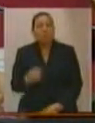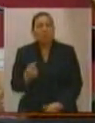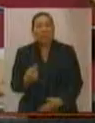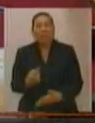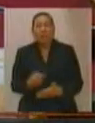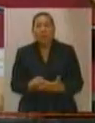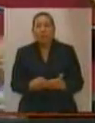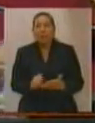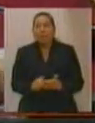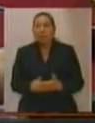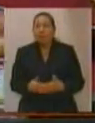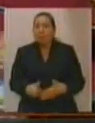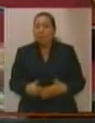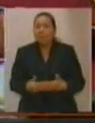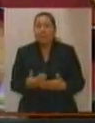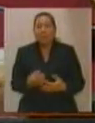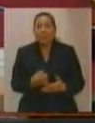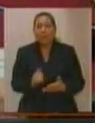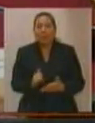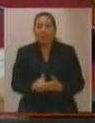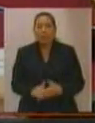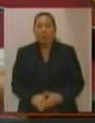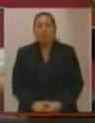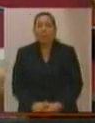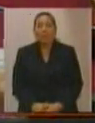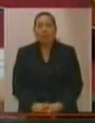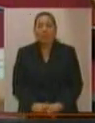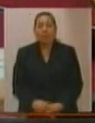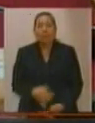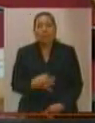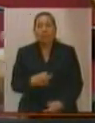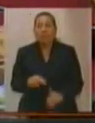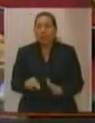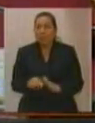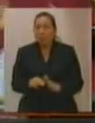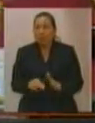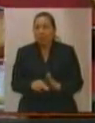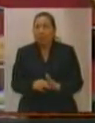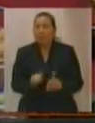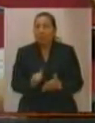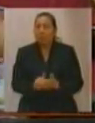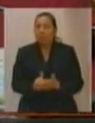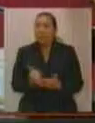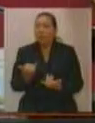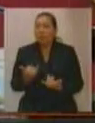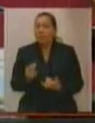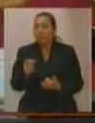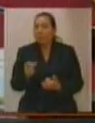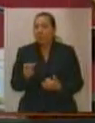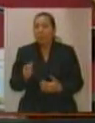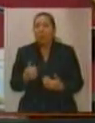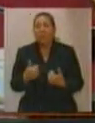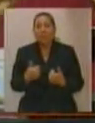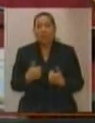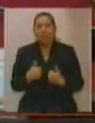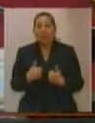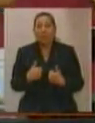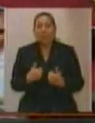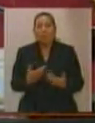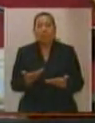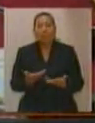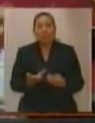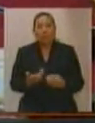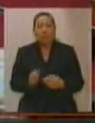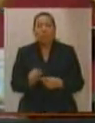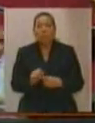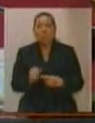qué entonces habría incompatibilidad, si esta es la intención de la norma, con que estas personas que quieren tener este tipo de